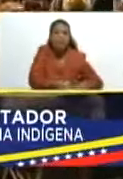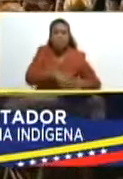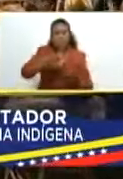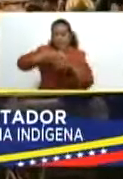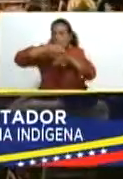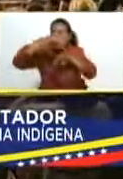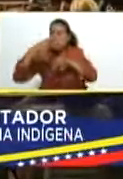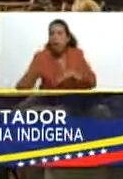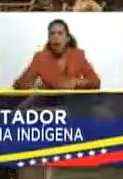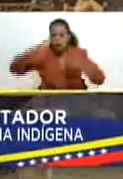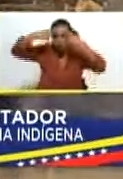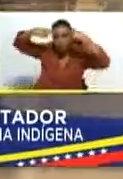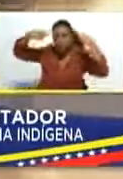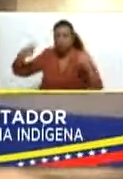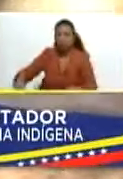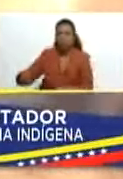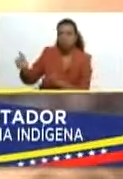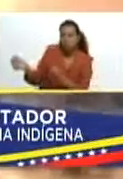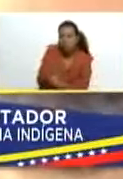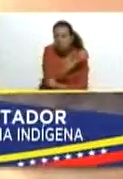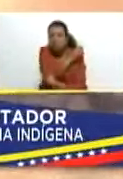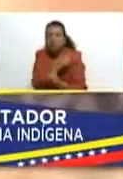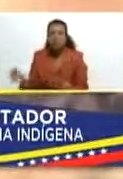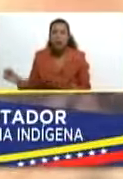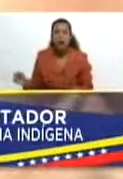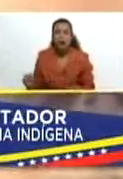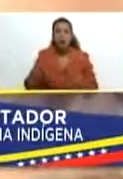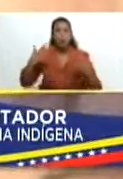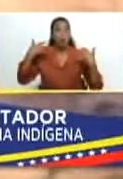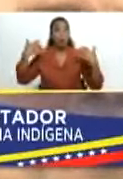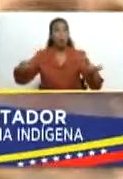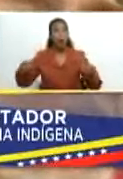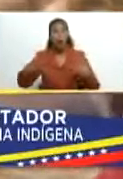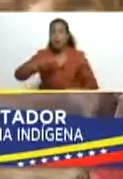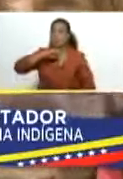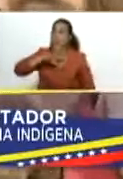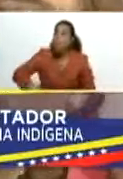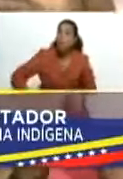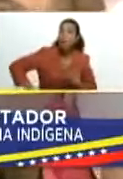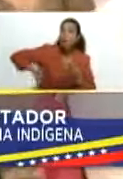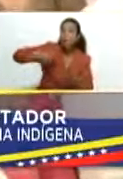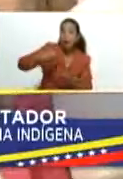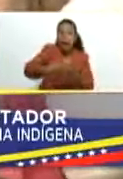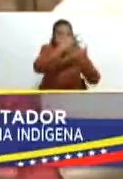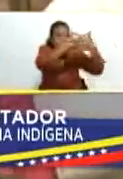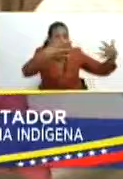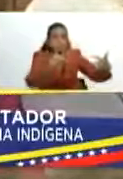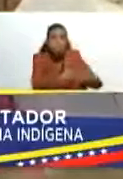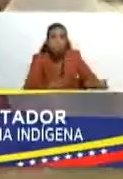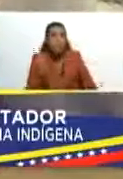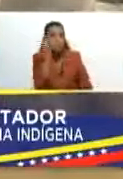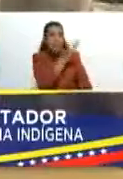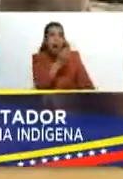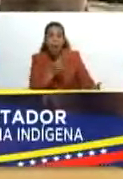excluidos, explotados. ¡Naguará, pues! ¡Qué historia tenemos nosotros!